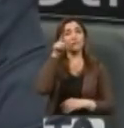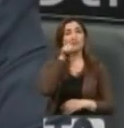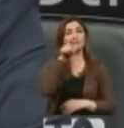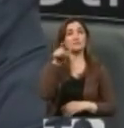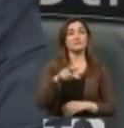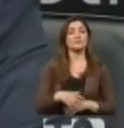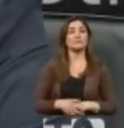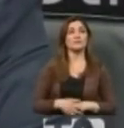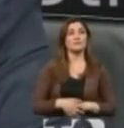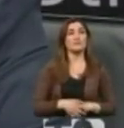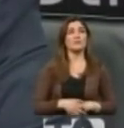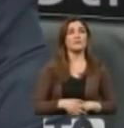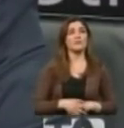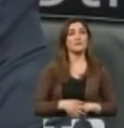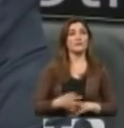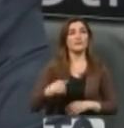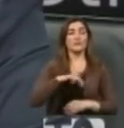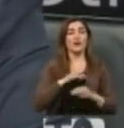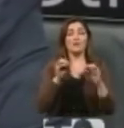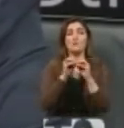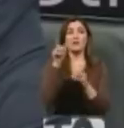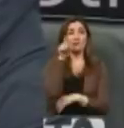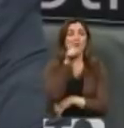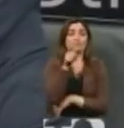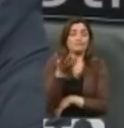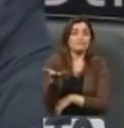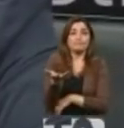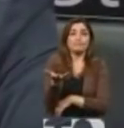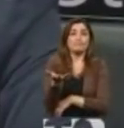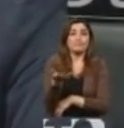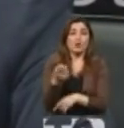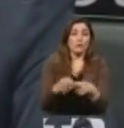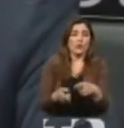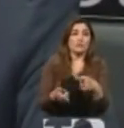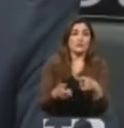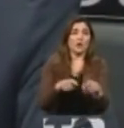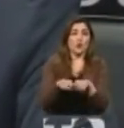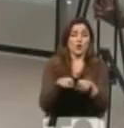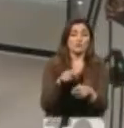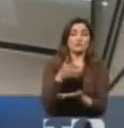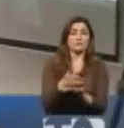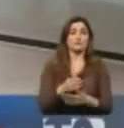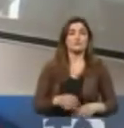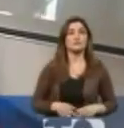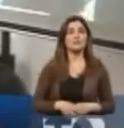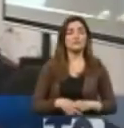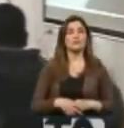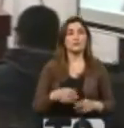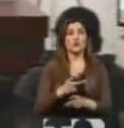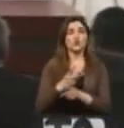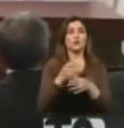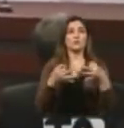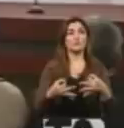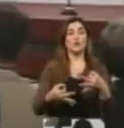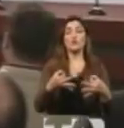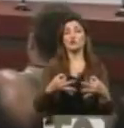Nosotros necesitamos el incremento del número de fiscales, incremento que no hemos podido realizar porque el concurso está suspendido. El Consejo de la Judicatura hizo un